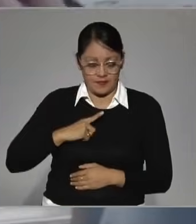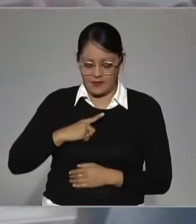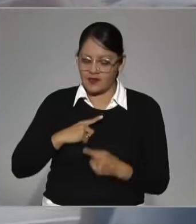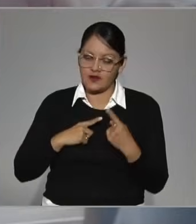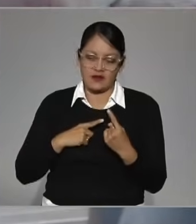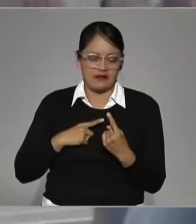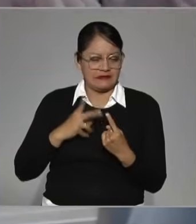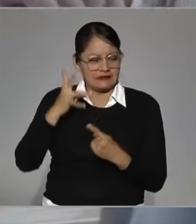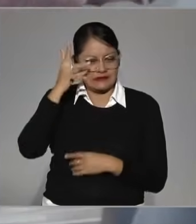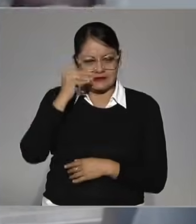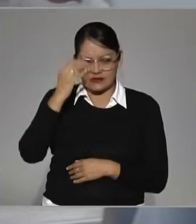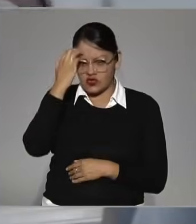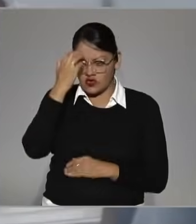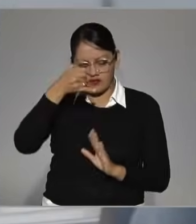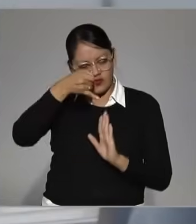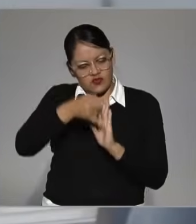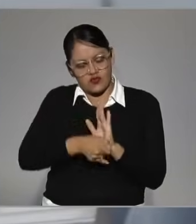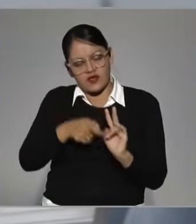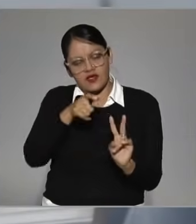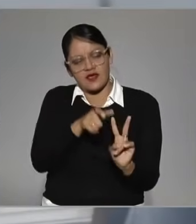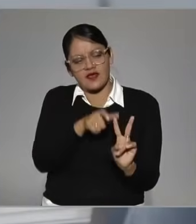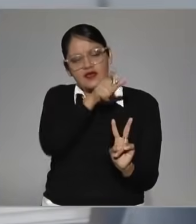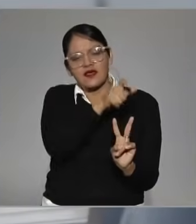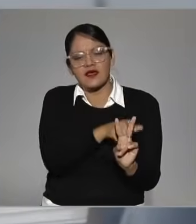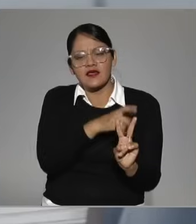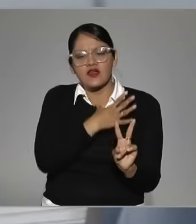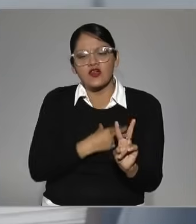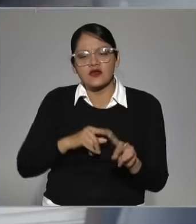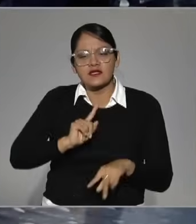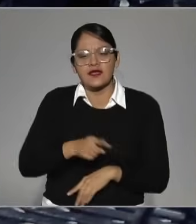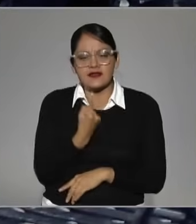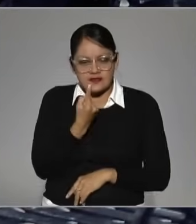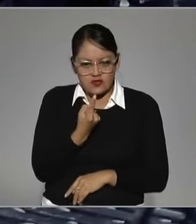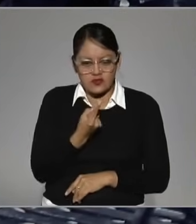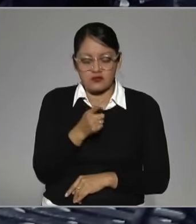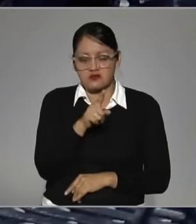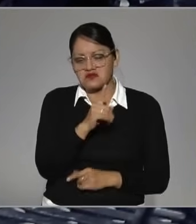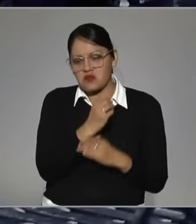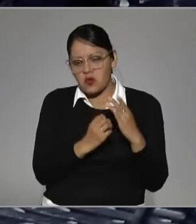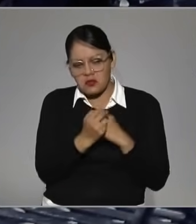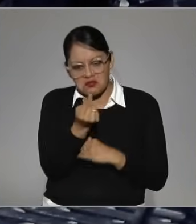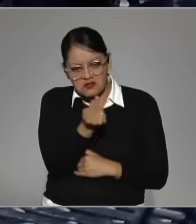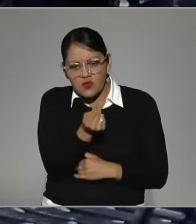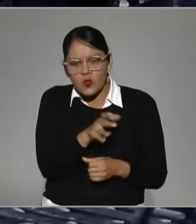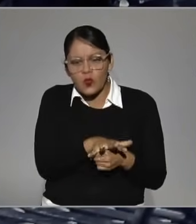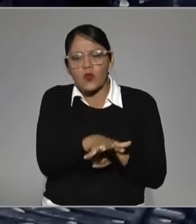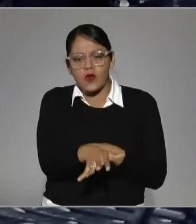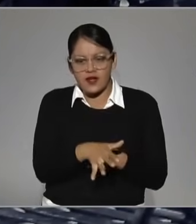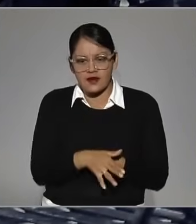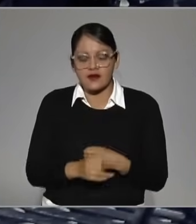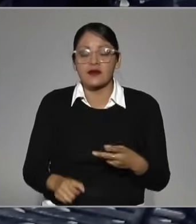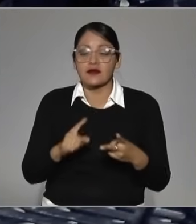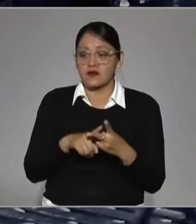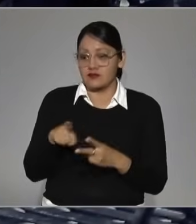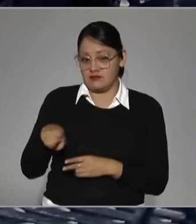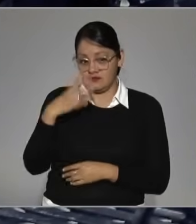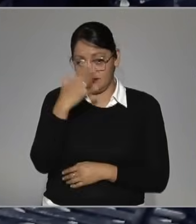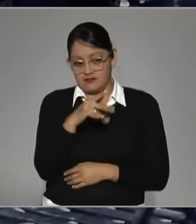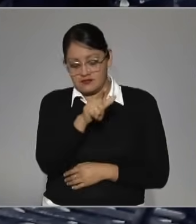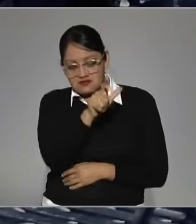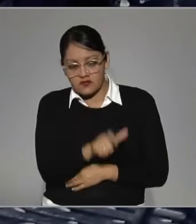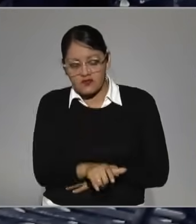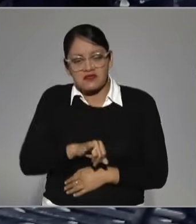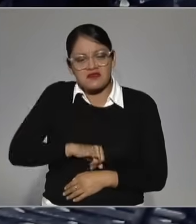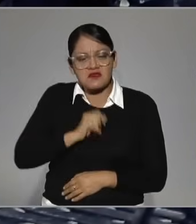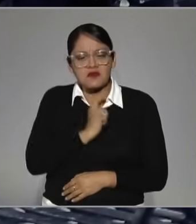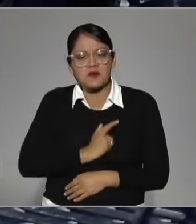profundo conocimiento de quiénes son sus hijos, comprenden mejor sus necesidades y también saben de sus intereses y sus habilidades.